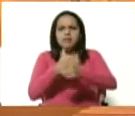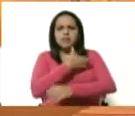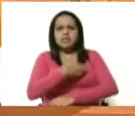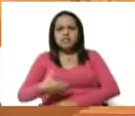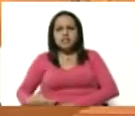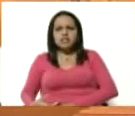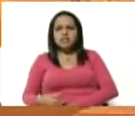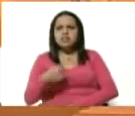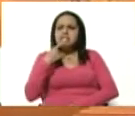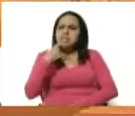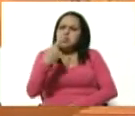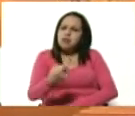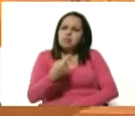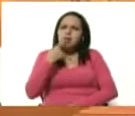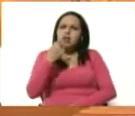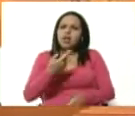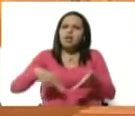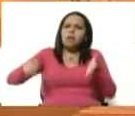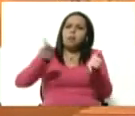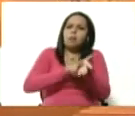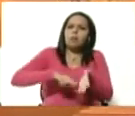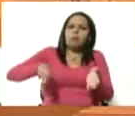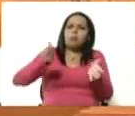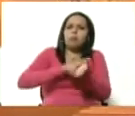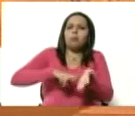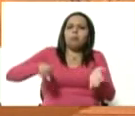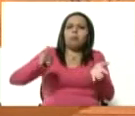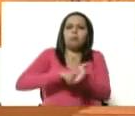se los dijimos, y se los dijimos, y se los dijimos.